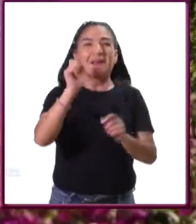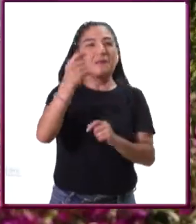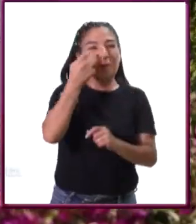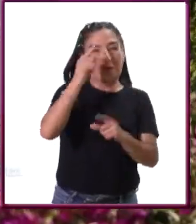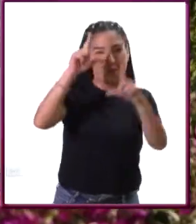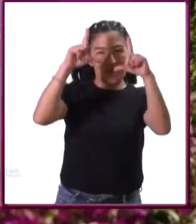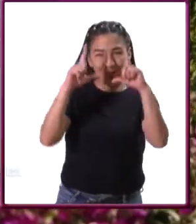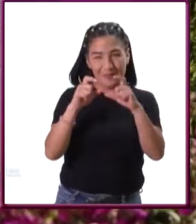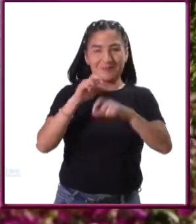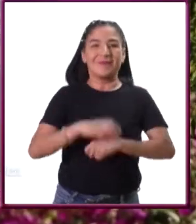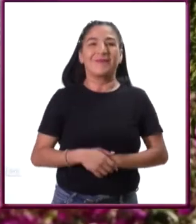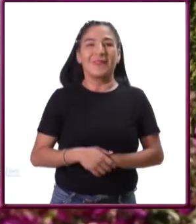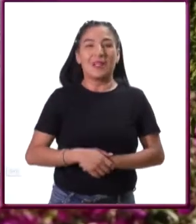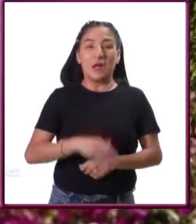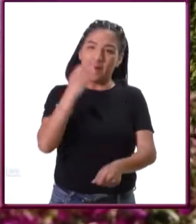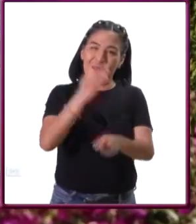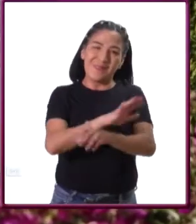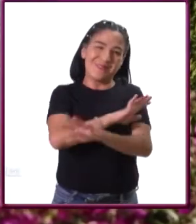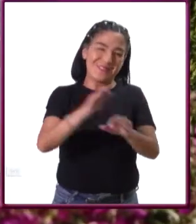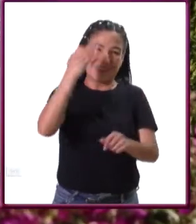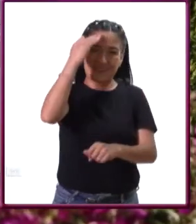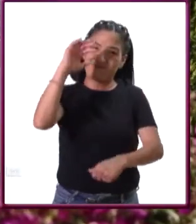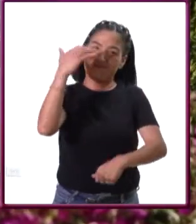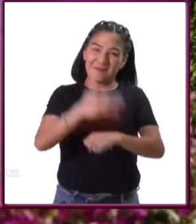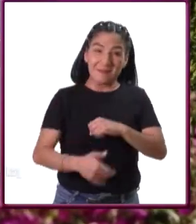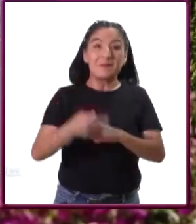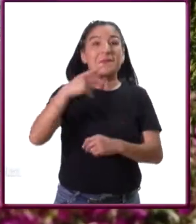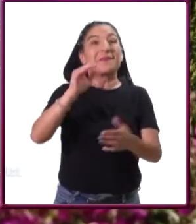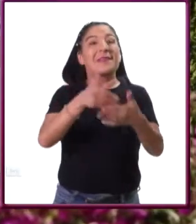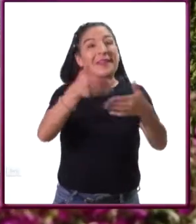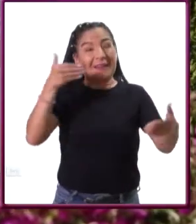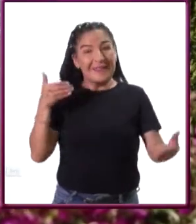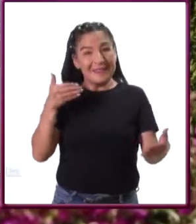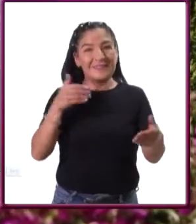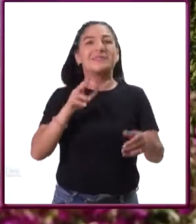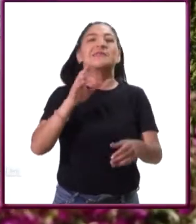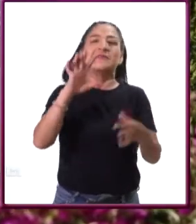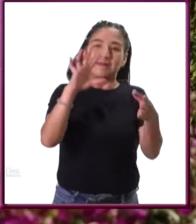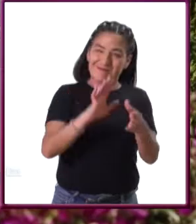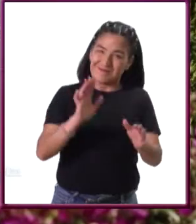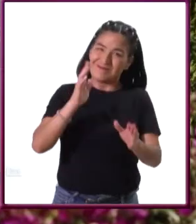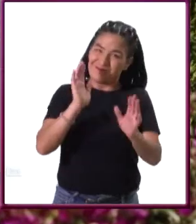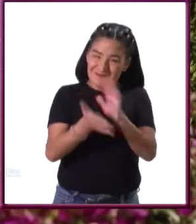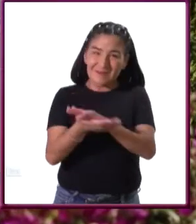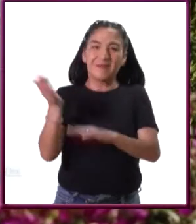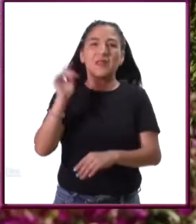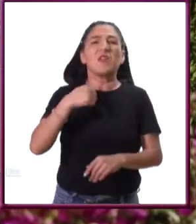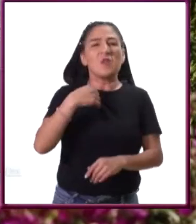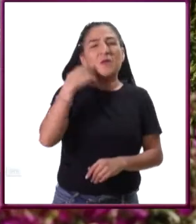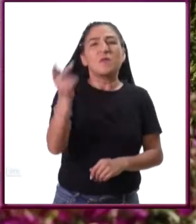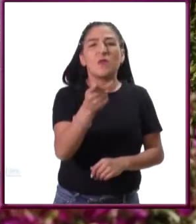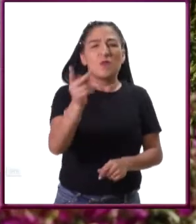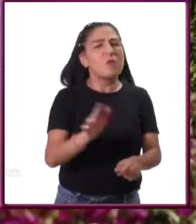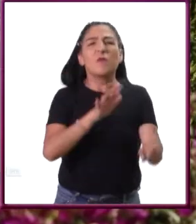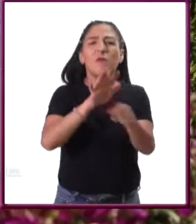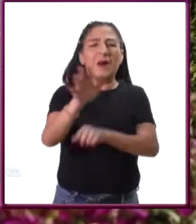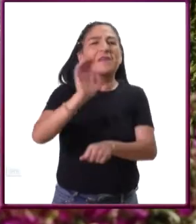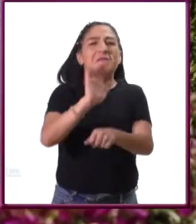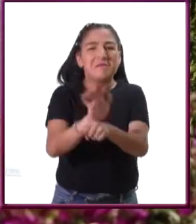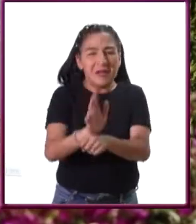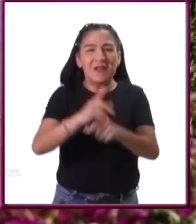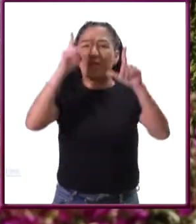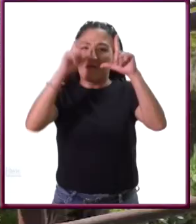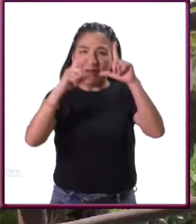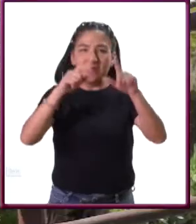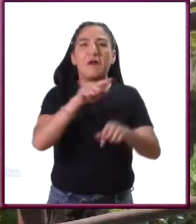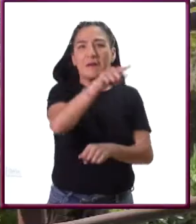hoy el tiempo se nos terminó, pero antes de irnos nos gustaría preguntarles, ¿cuáles son las películas y fotografías que más has